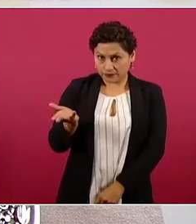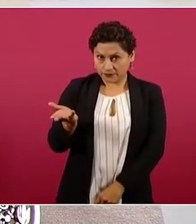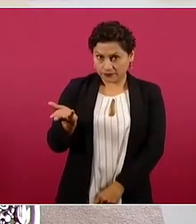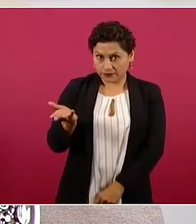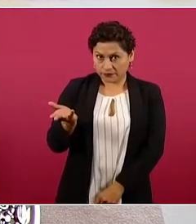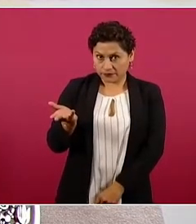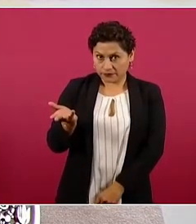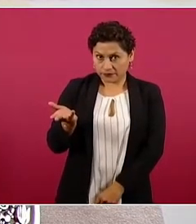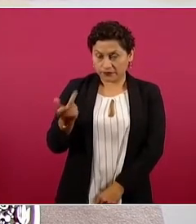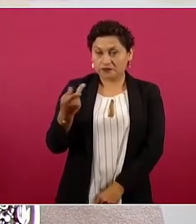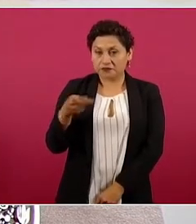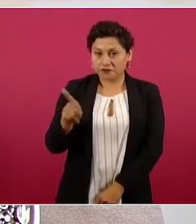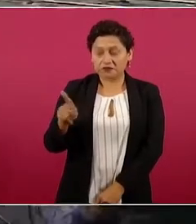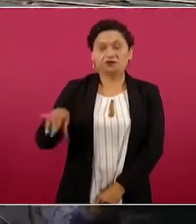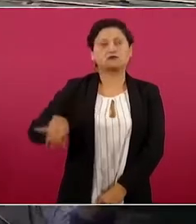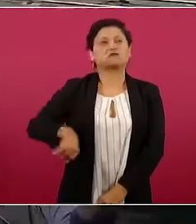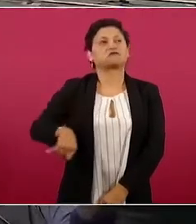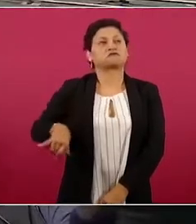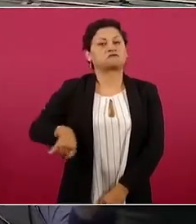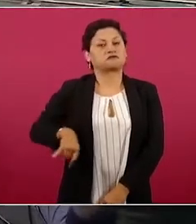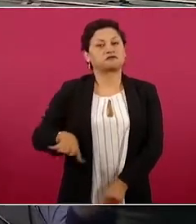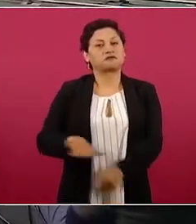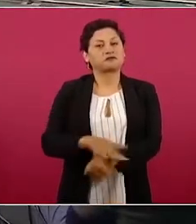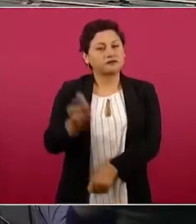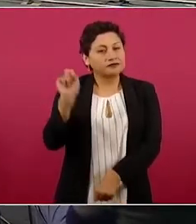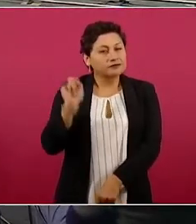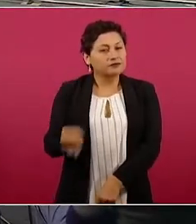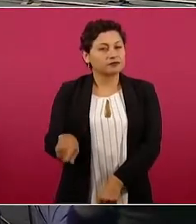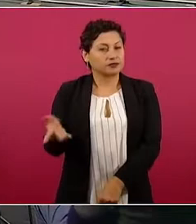pero es interesante porque es la misma.